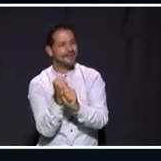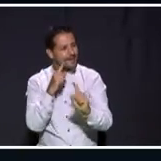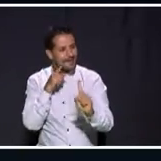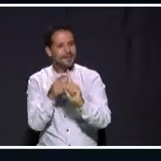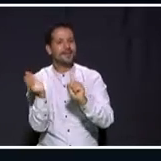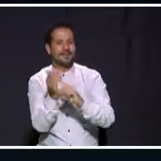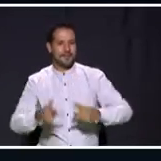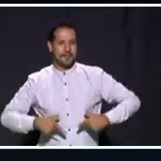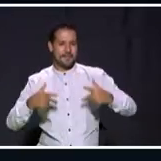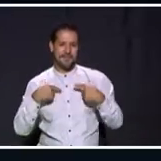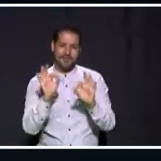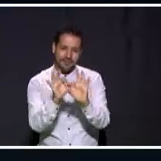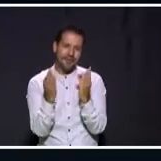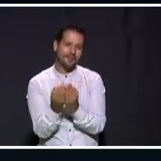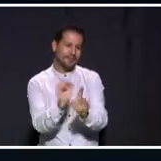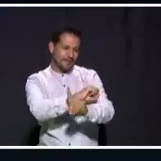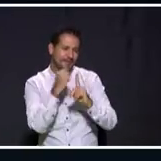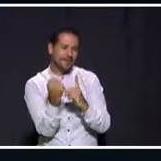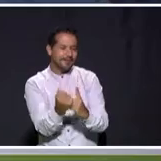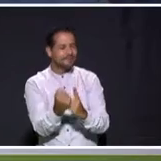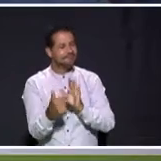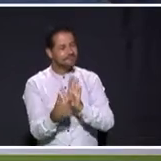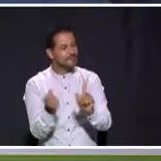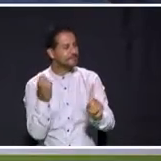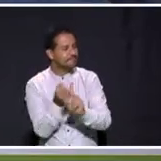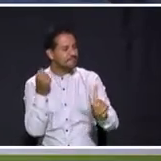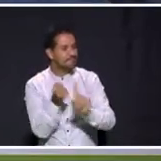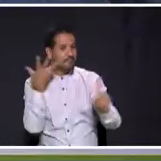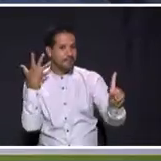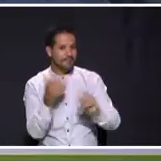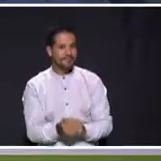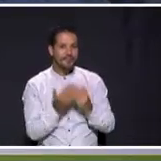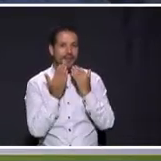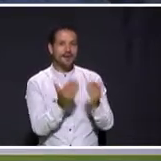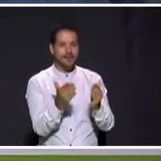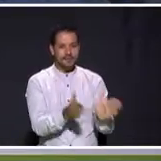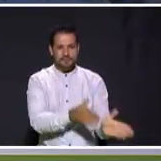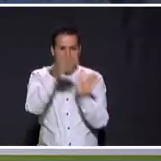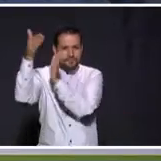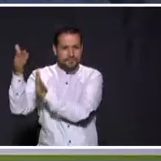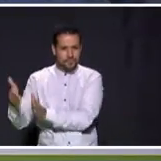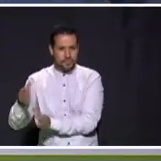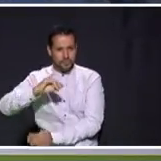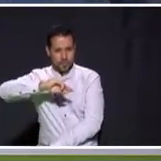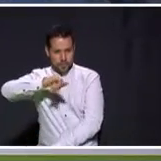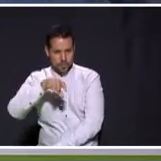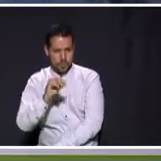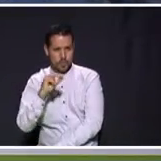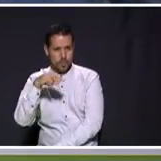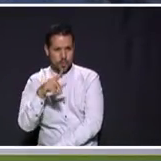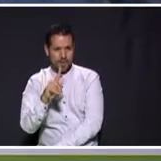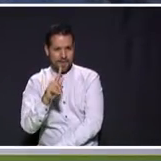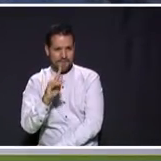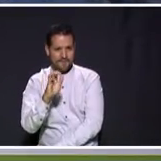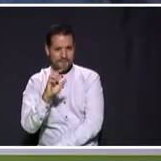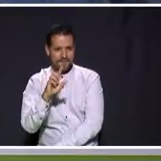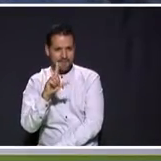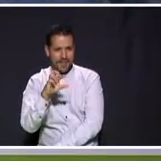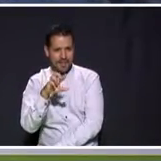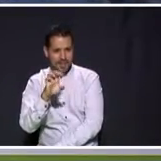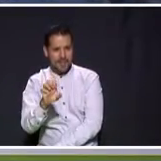familia y la sociedad muchas gracias el turno para juan felipe palau ángel es el ex candidato del polo democrático